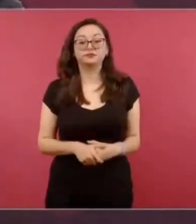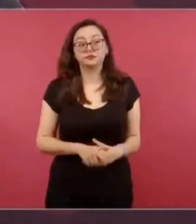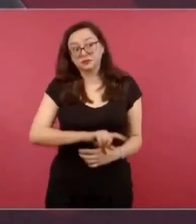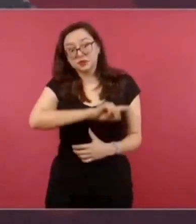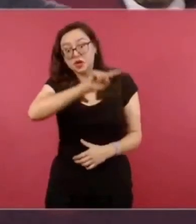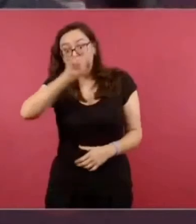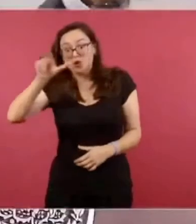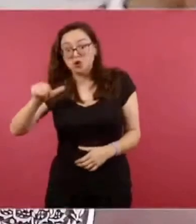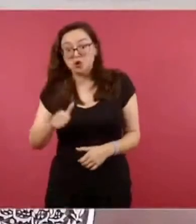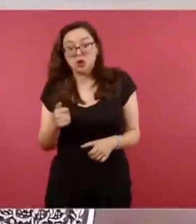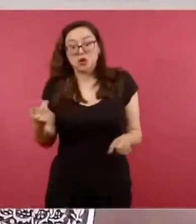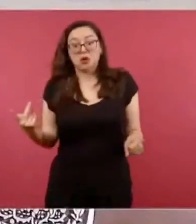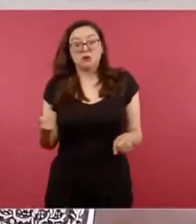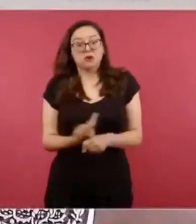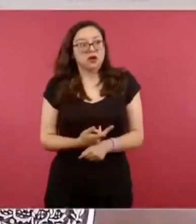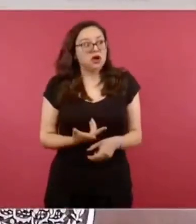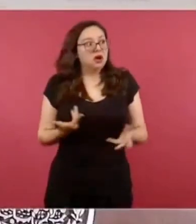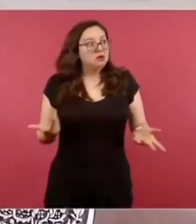a hablar del asunto.